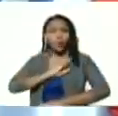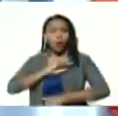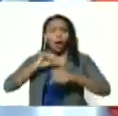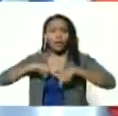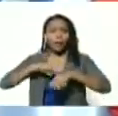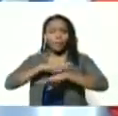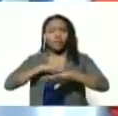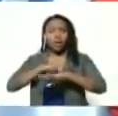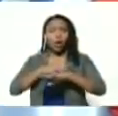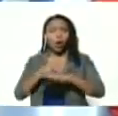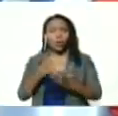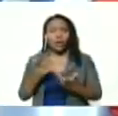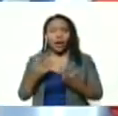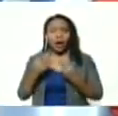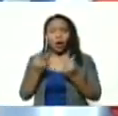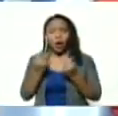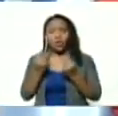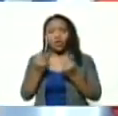y Finanzas.